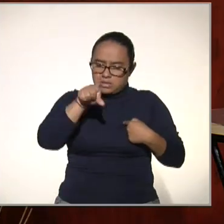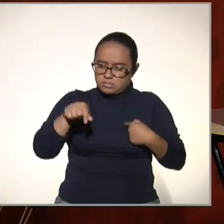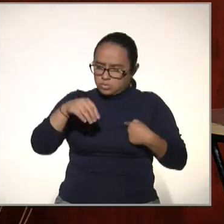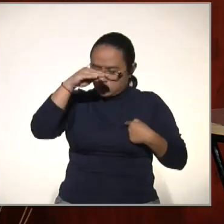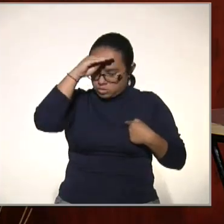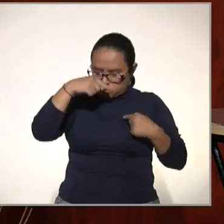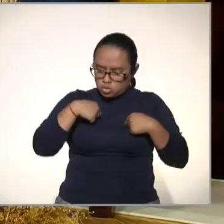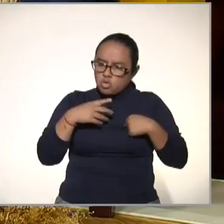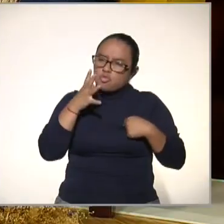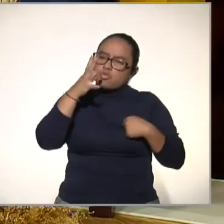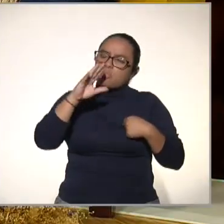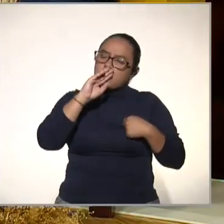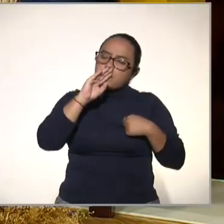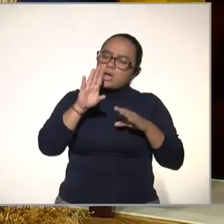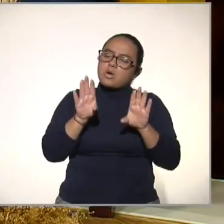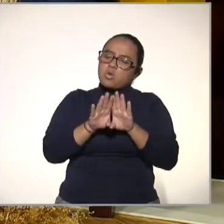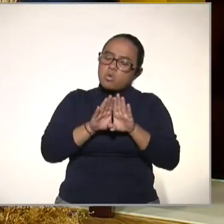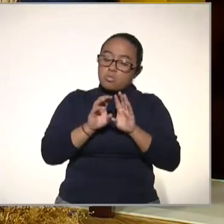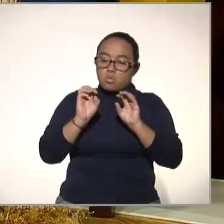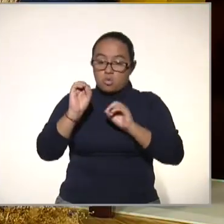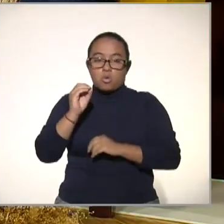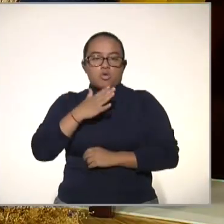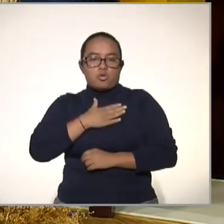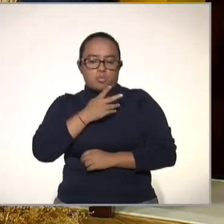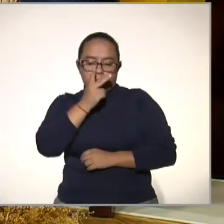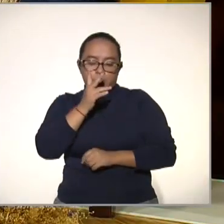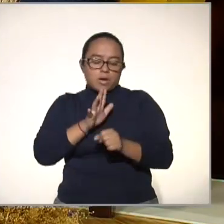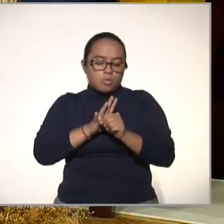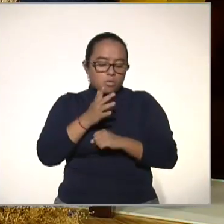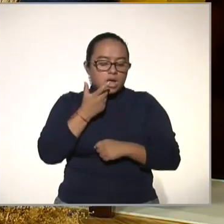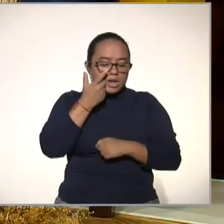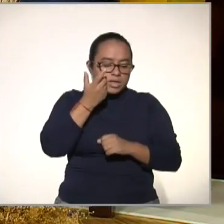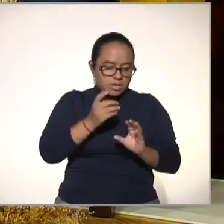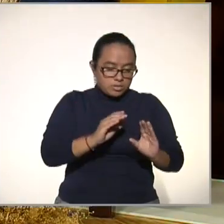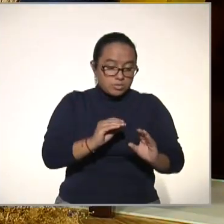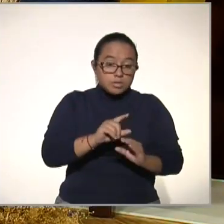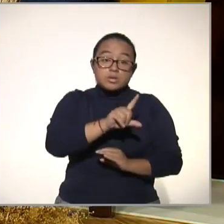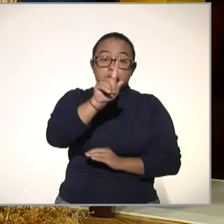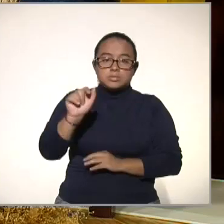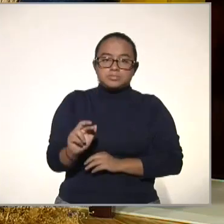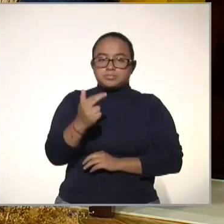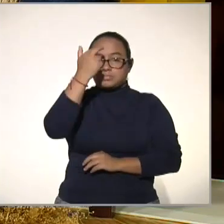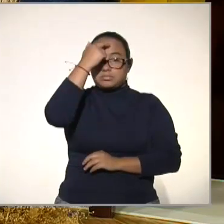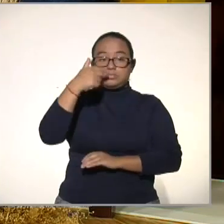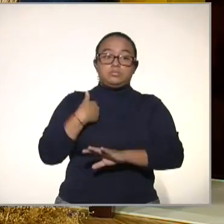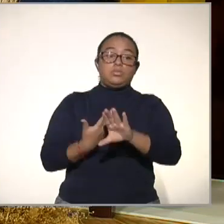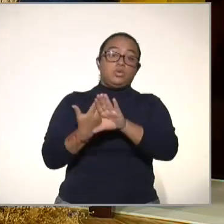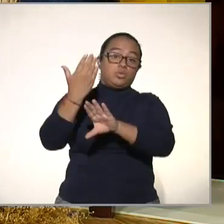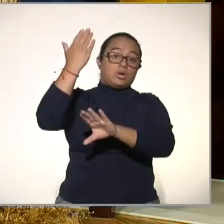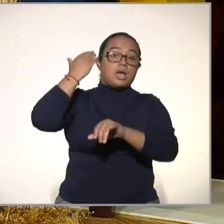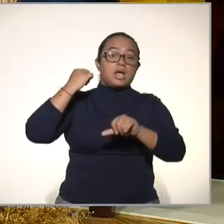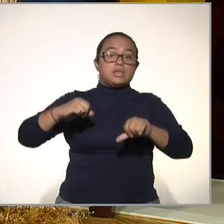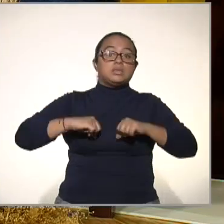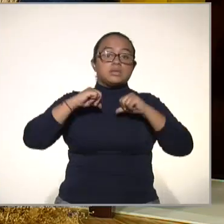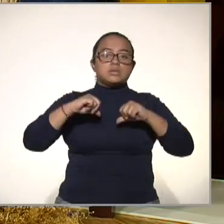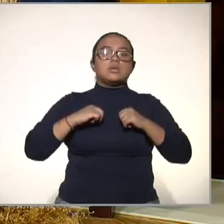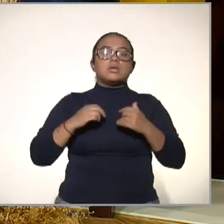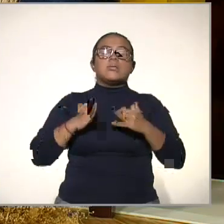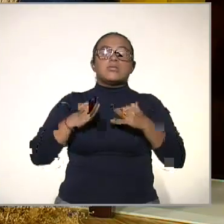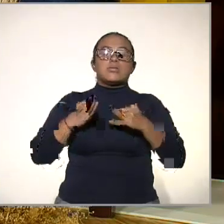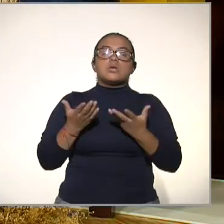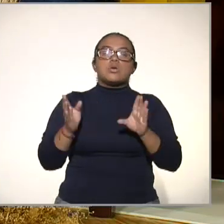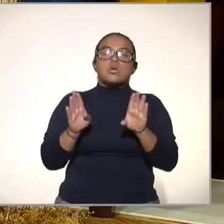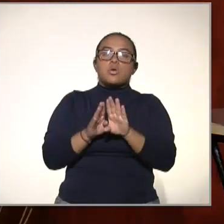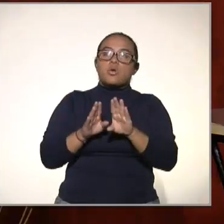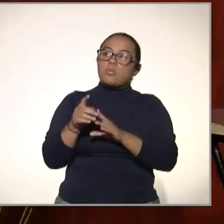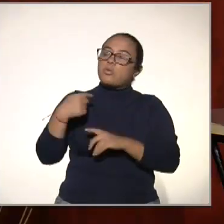de mamá quiero ser o qué tipo de papá quiero ser. Y después recordar cuando yo fui adolescente cómo me hubiera gustado